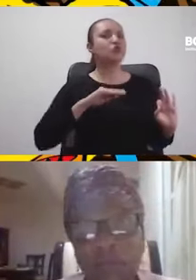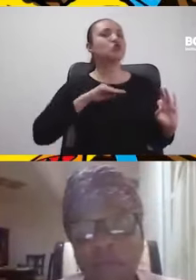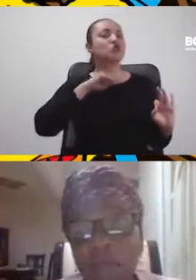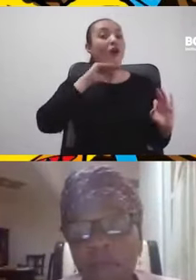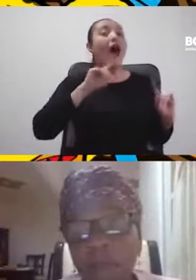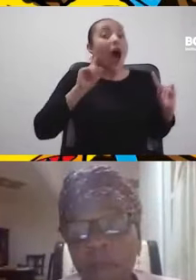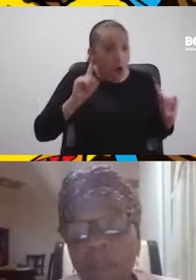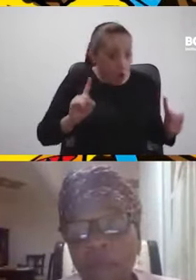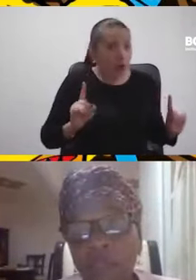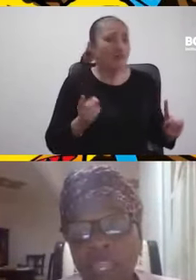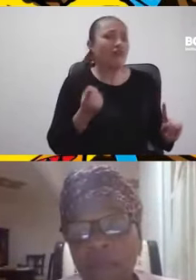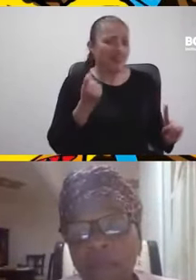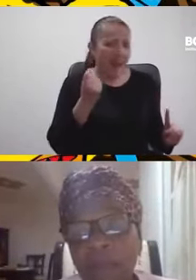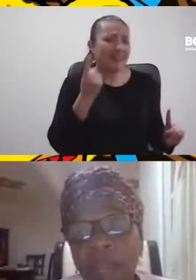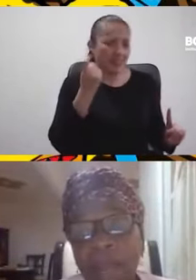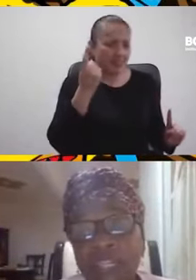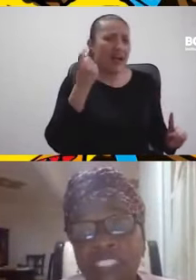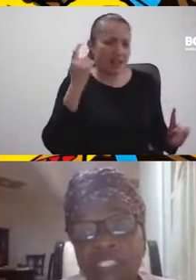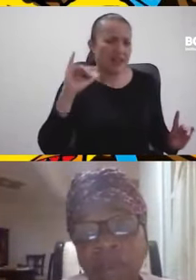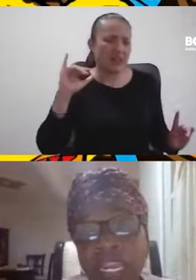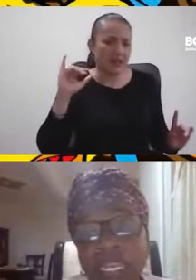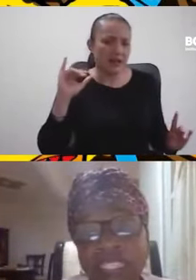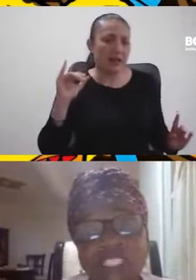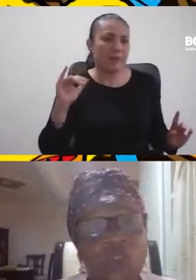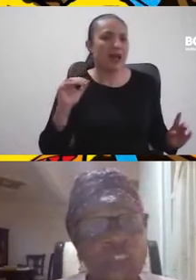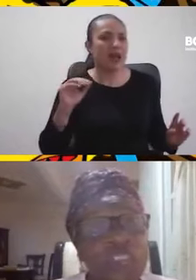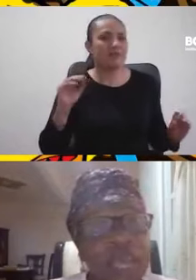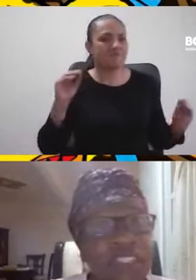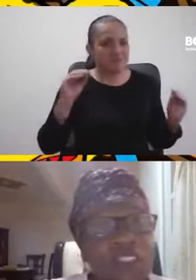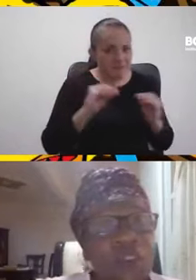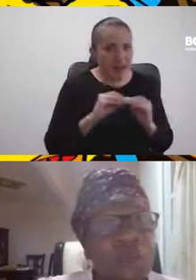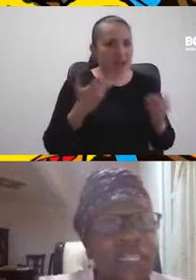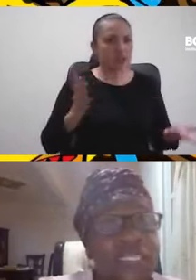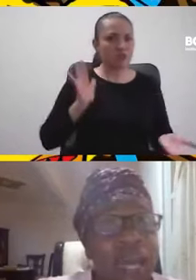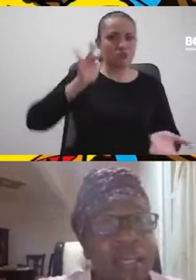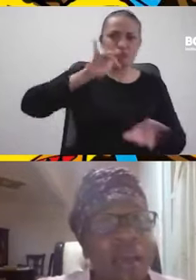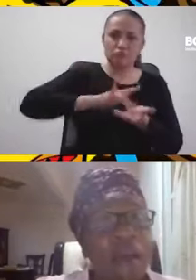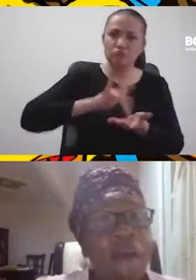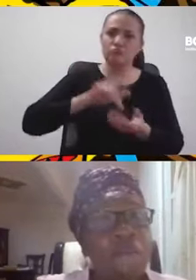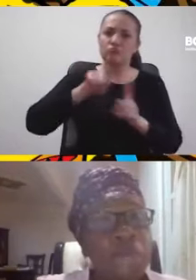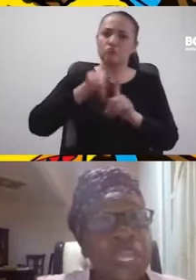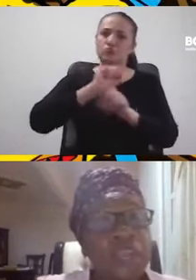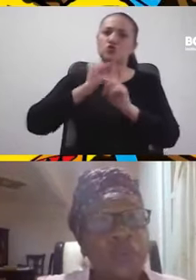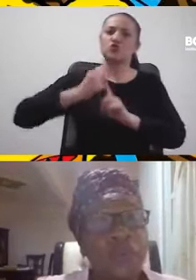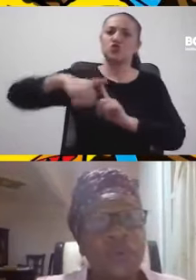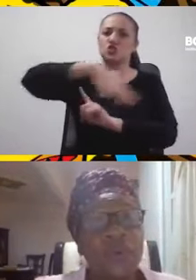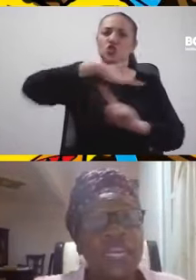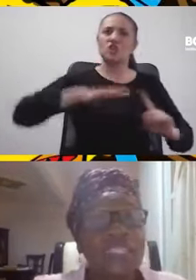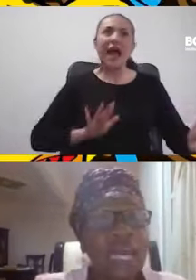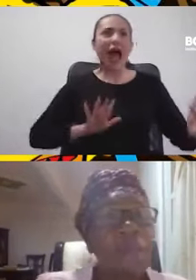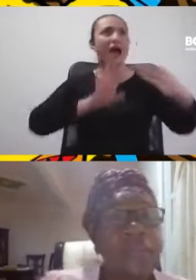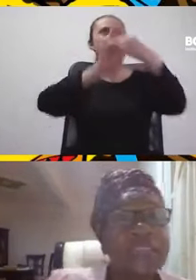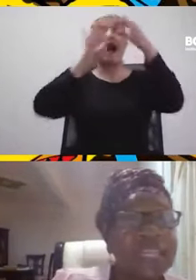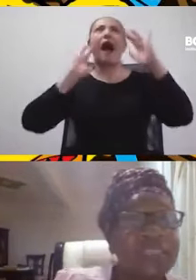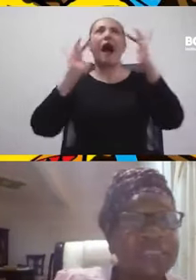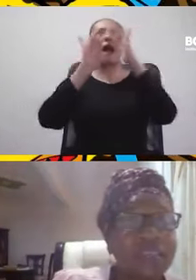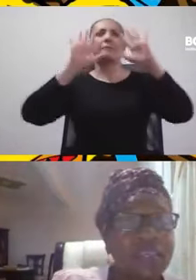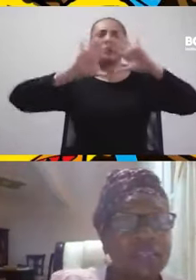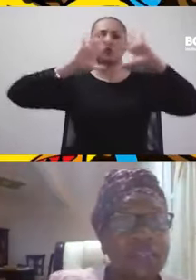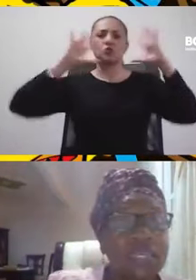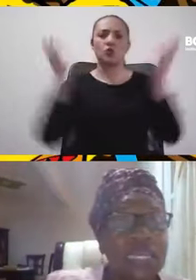y para participar en esta sociedad globalizada. Pero